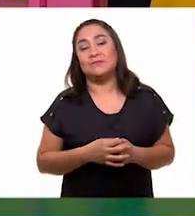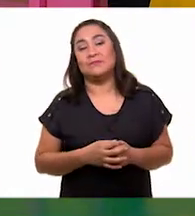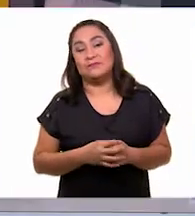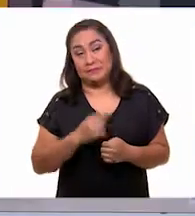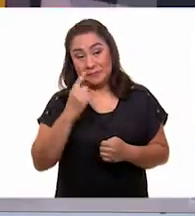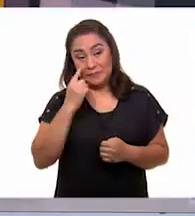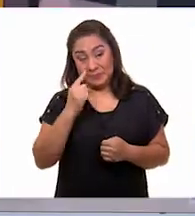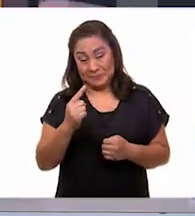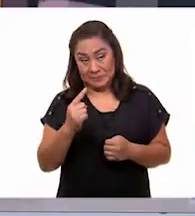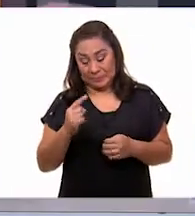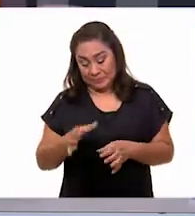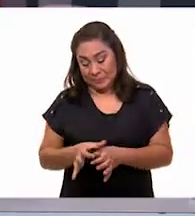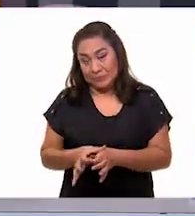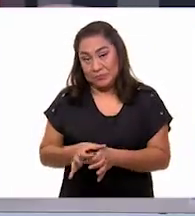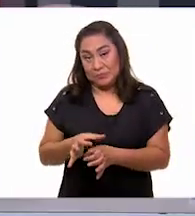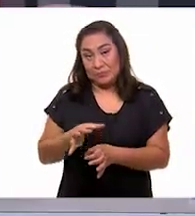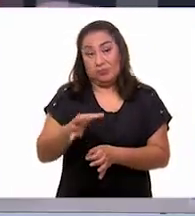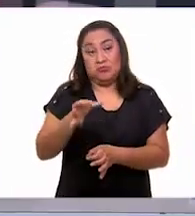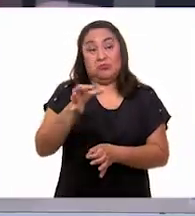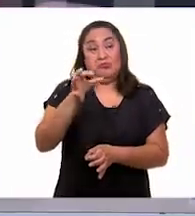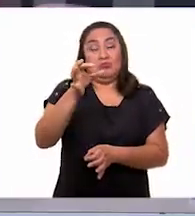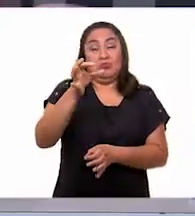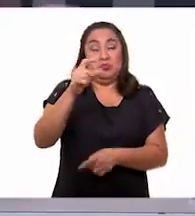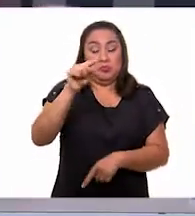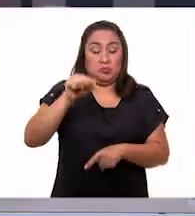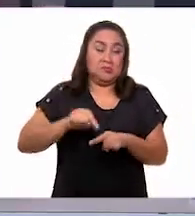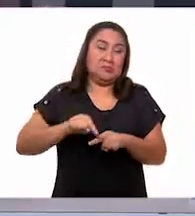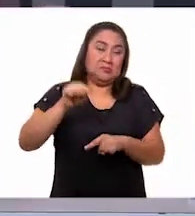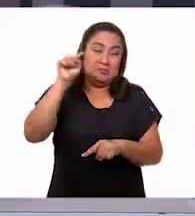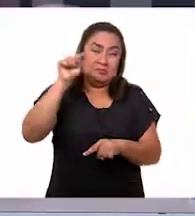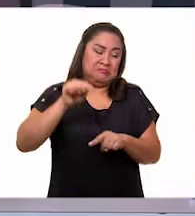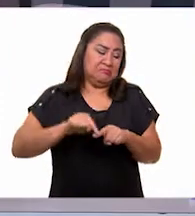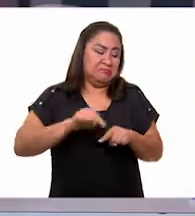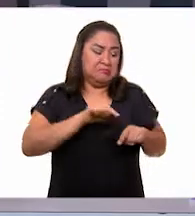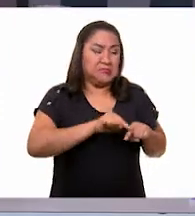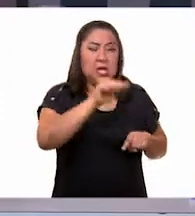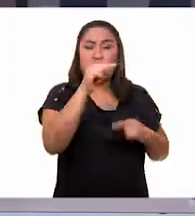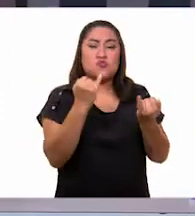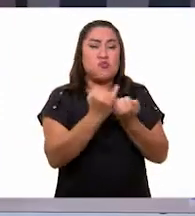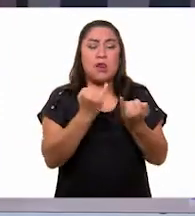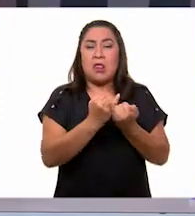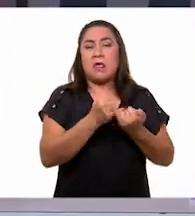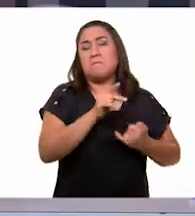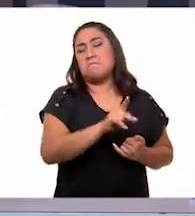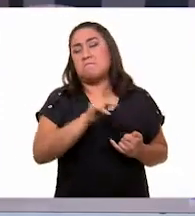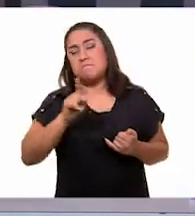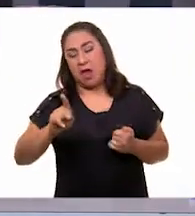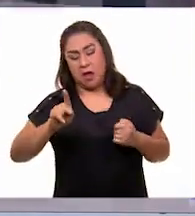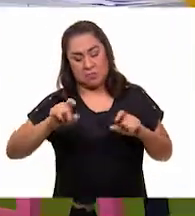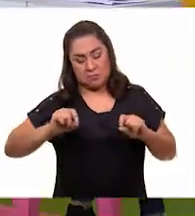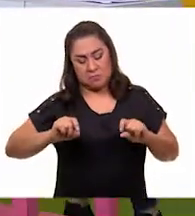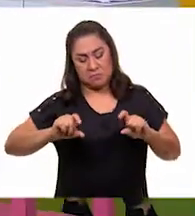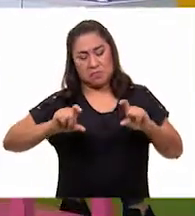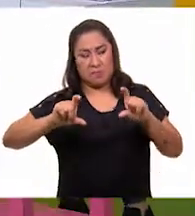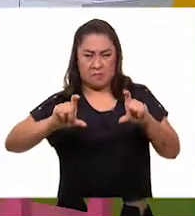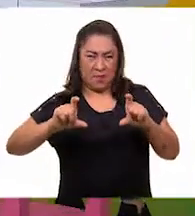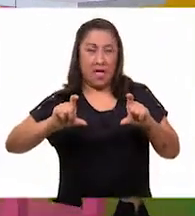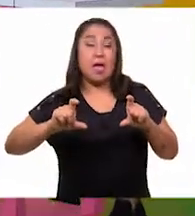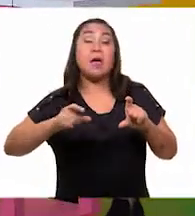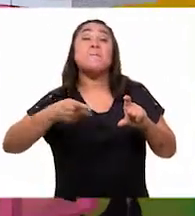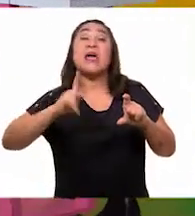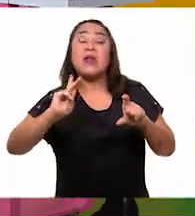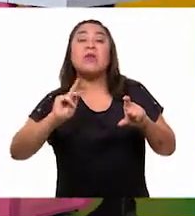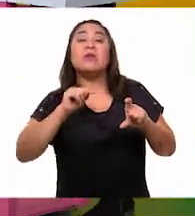la misma. Por Ajá. lo tanto, no tiene que ver eso, sino más bien el volumen, quiere decir que